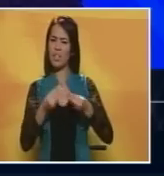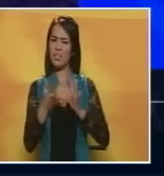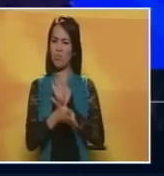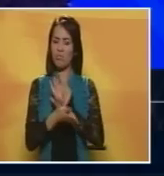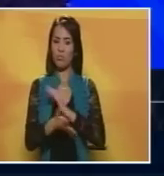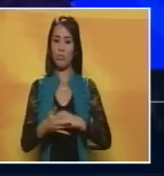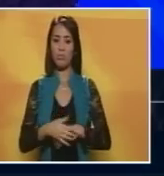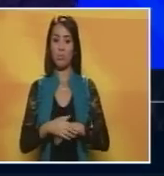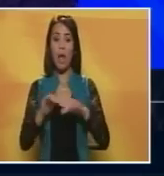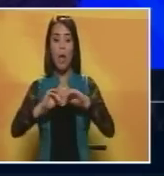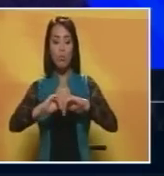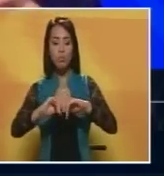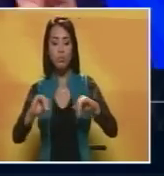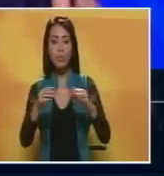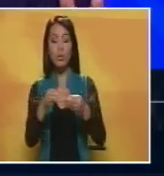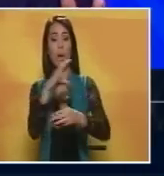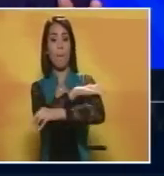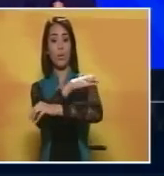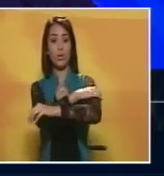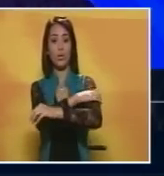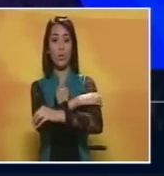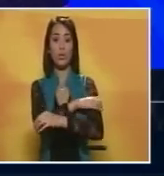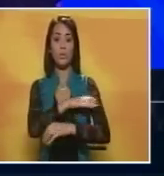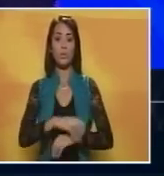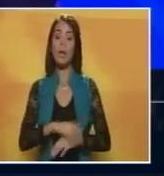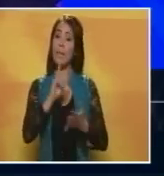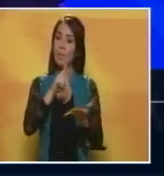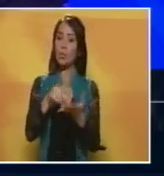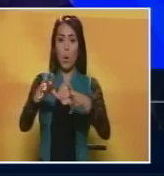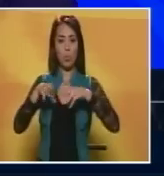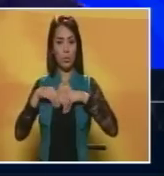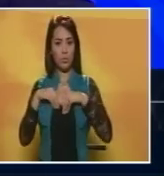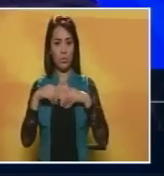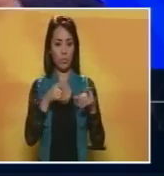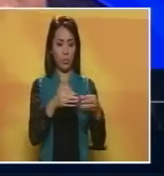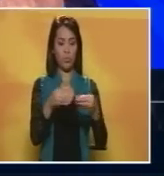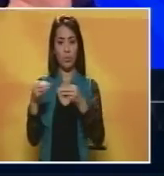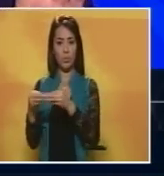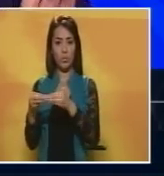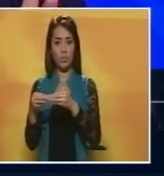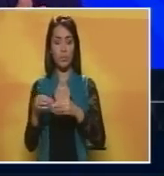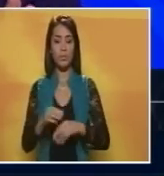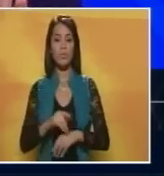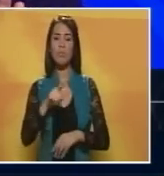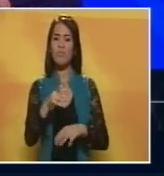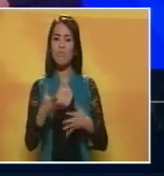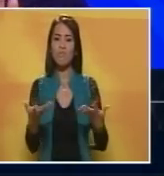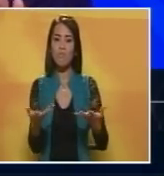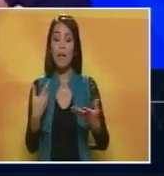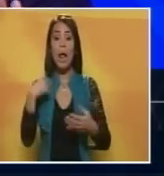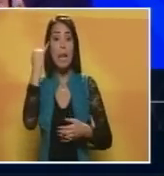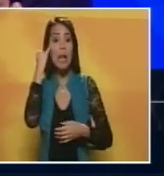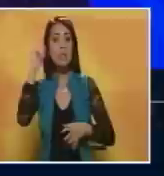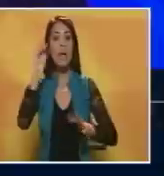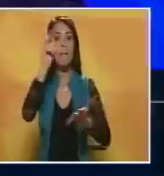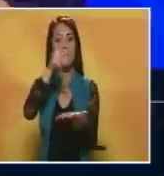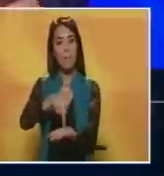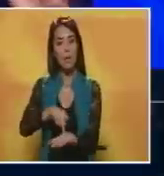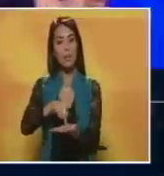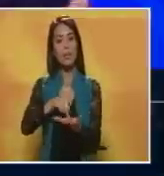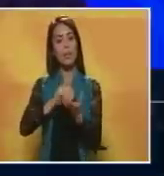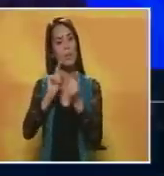es dividir a la oposición entre participacionista y abstencionista hay que agarrar la idea de la participación